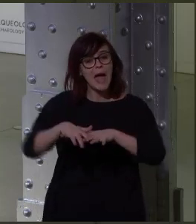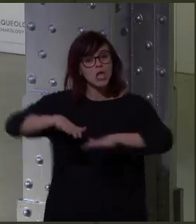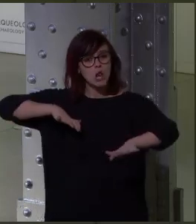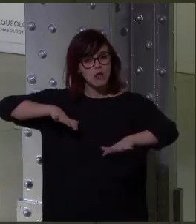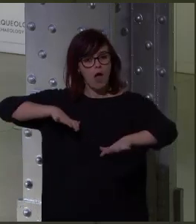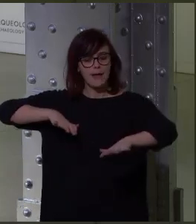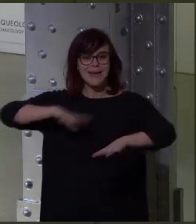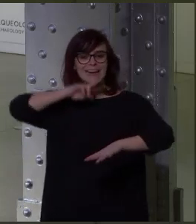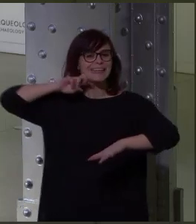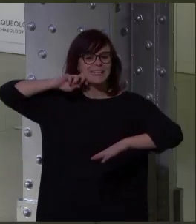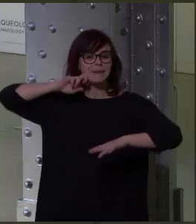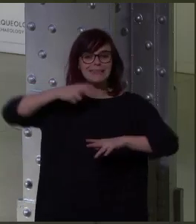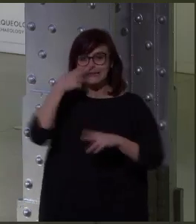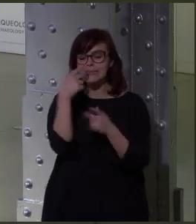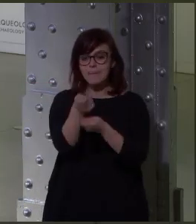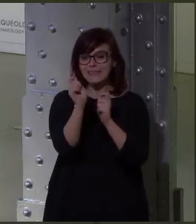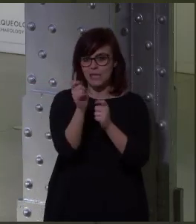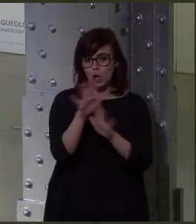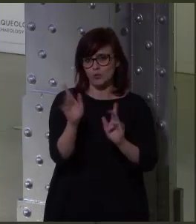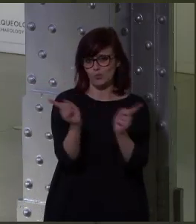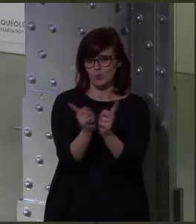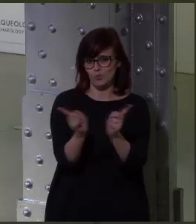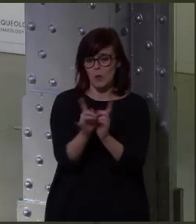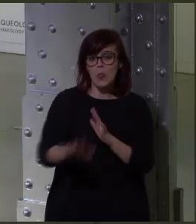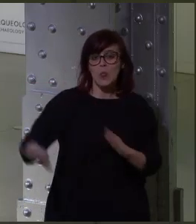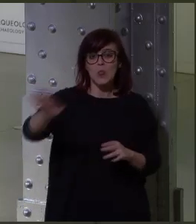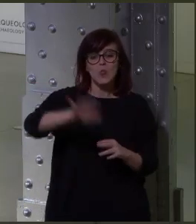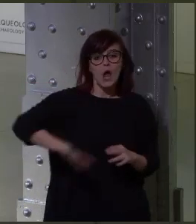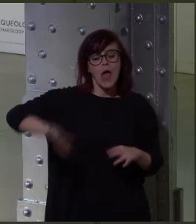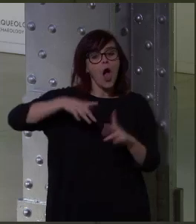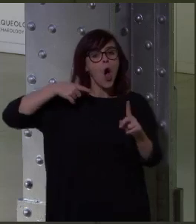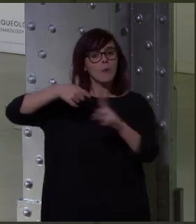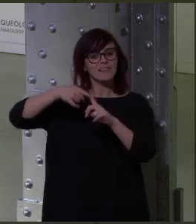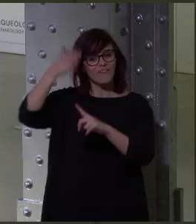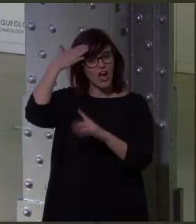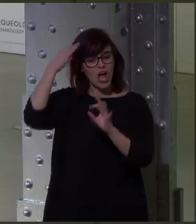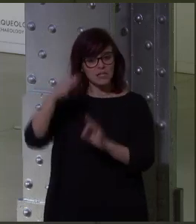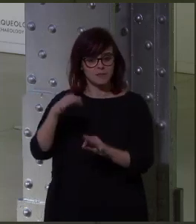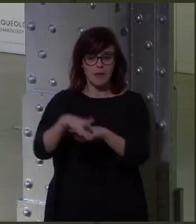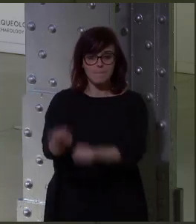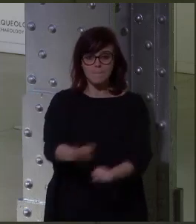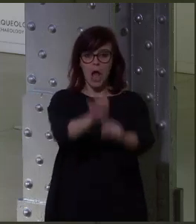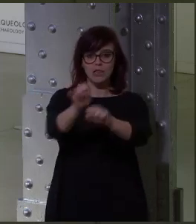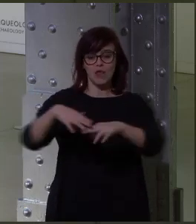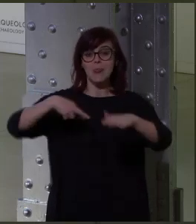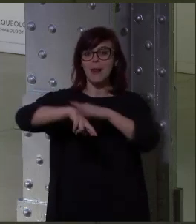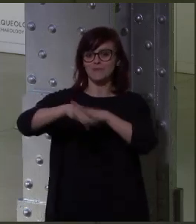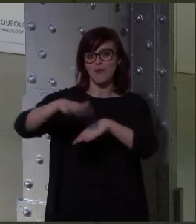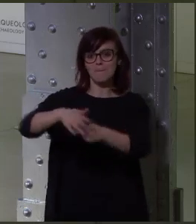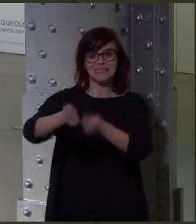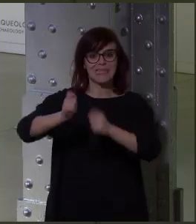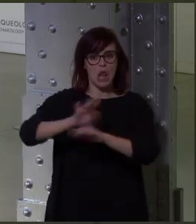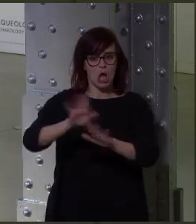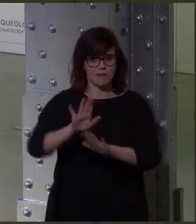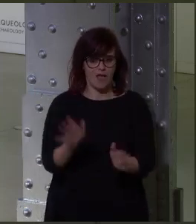eran en realidad reservas de interés pesquero, es decir, zonas cuyo objetivo fundamental era la protección de los recursos pesqueros,